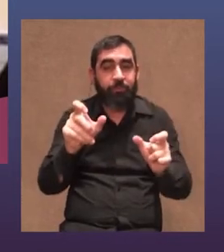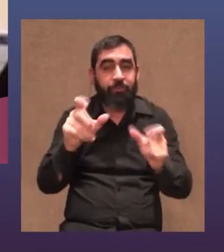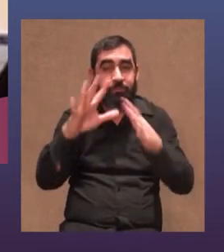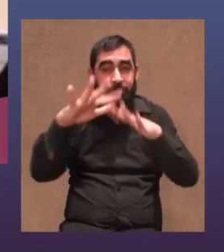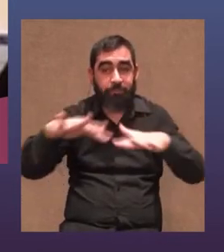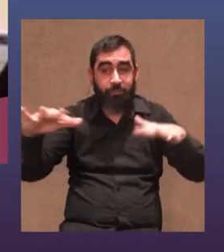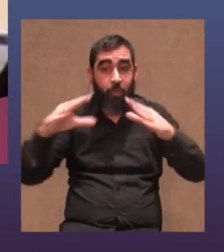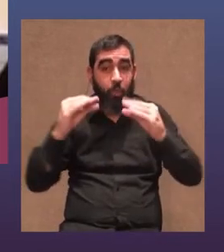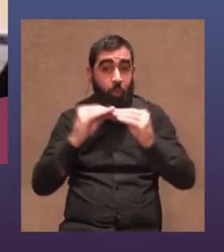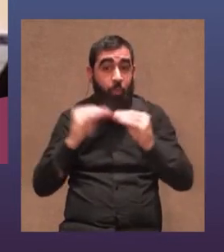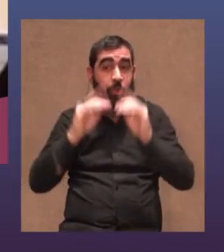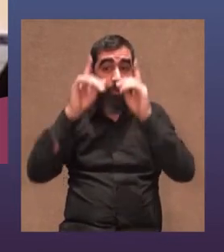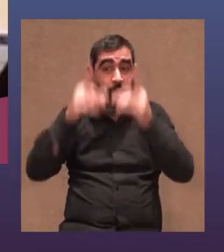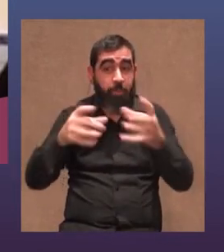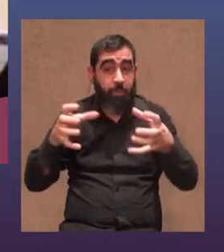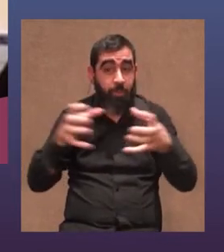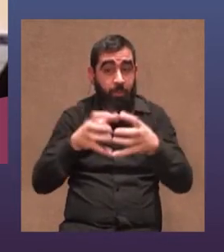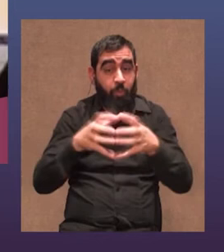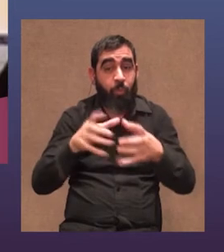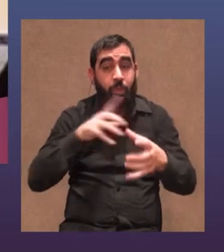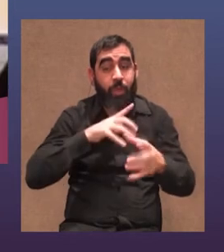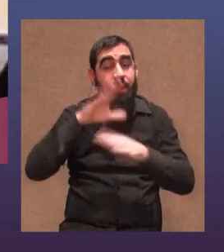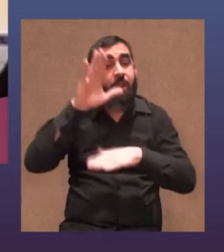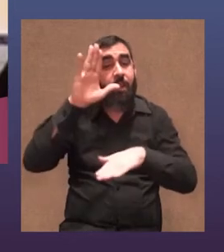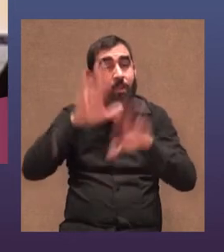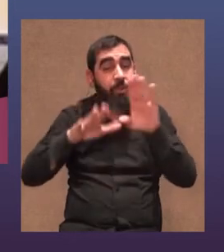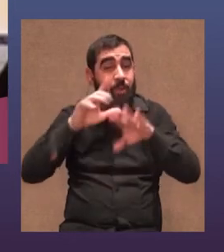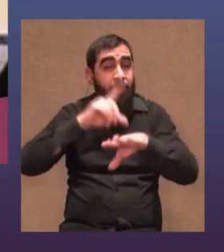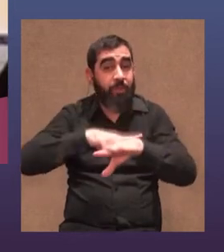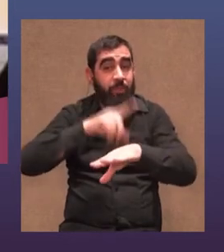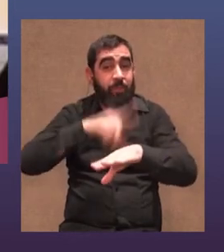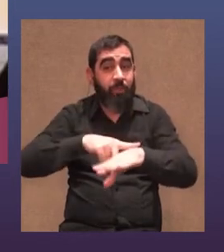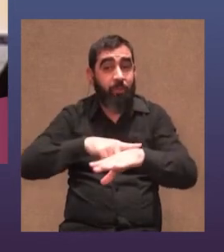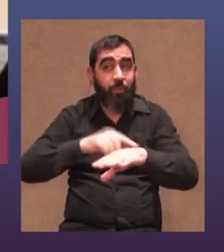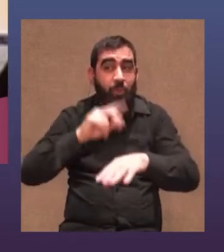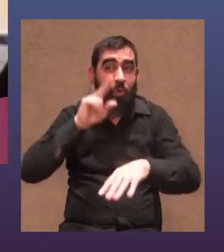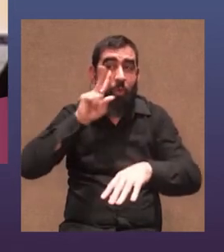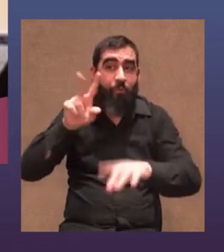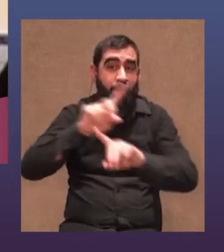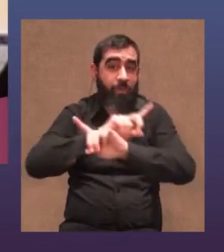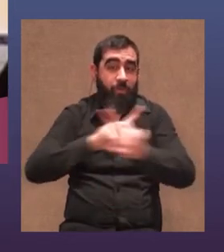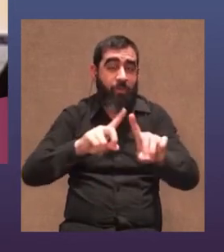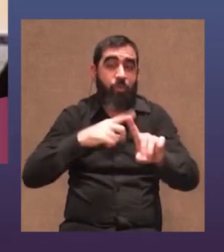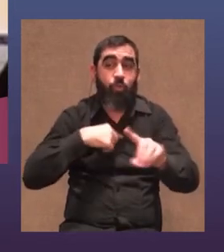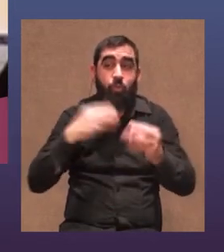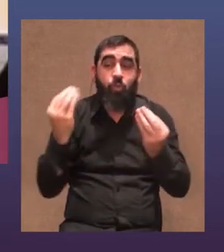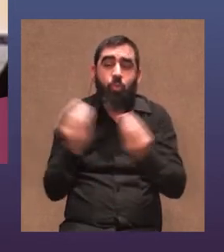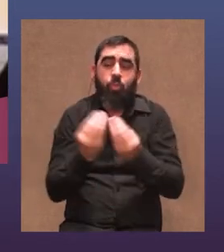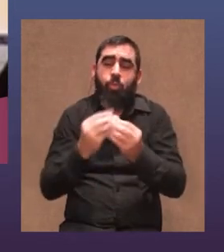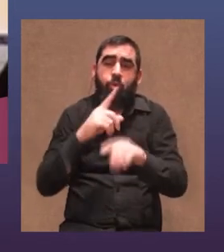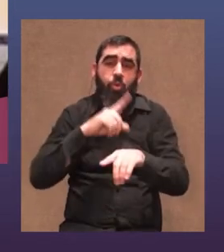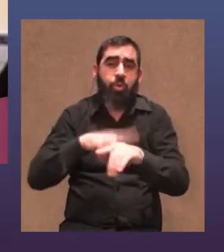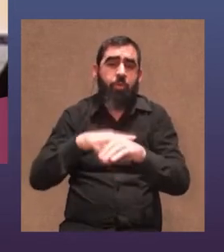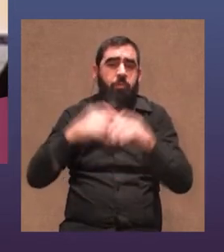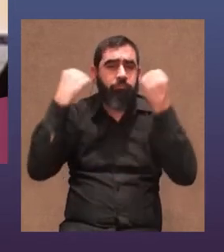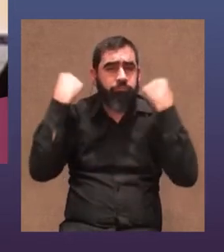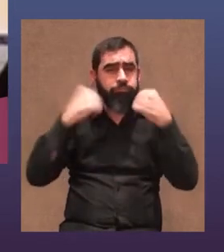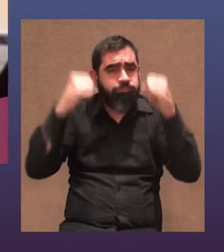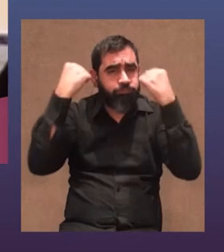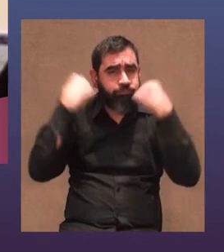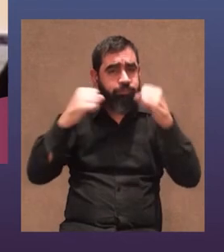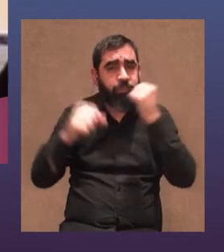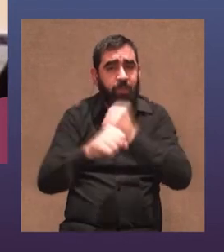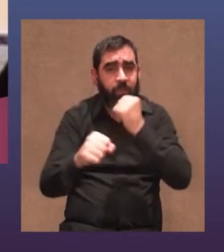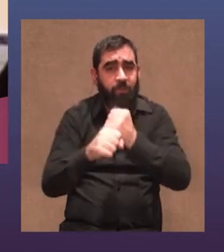con los compañeros de la orquesta, donde la mayor parte del tiempo en realidad no se ve. Nosotros pasamos muchísimo más tiempo ensayando y trabajando, tal vez una